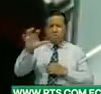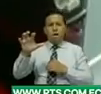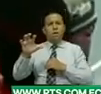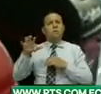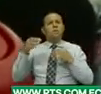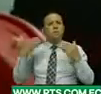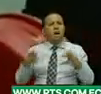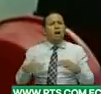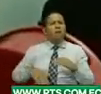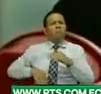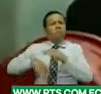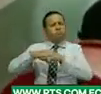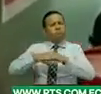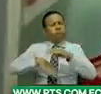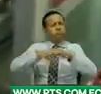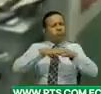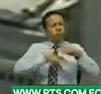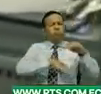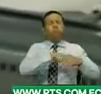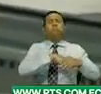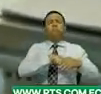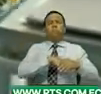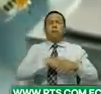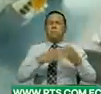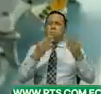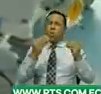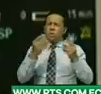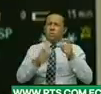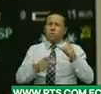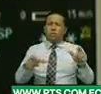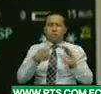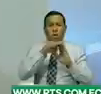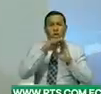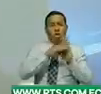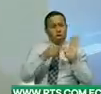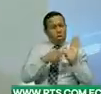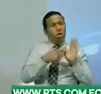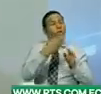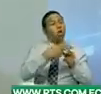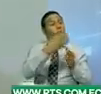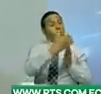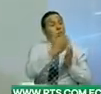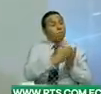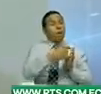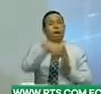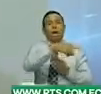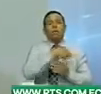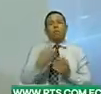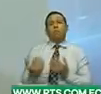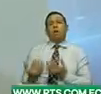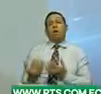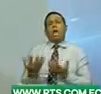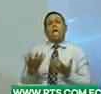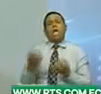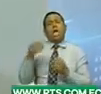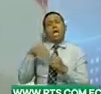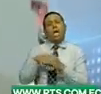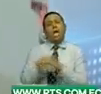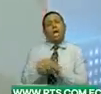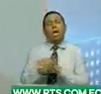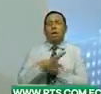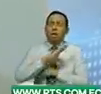cuidados intensivos, con una lista alta de personas en espera de una cama. La ocupación de camas de UCI supera